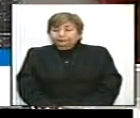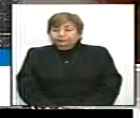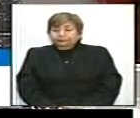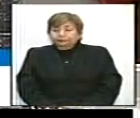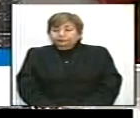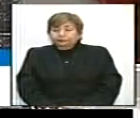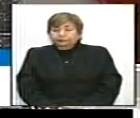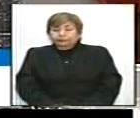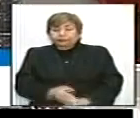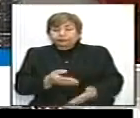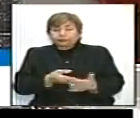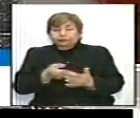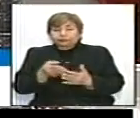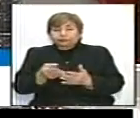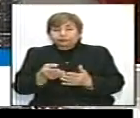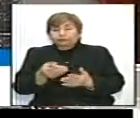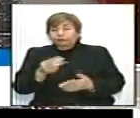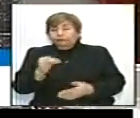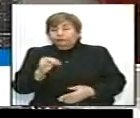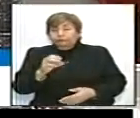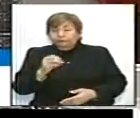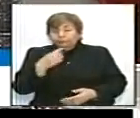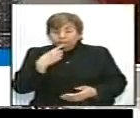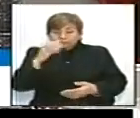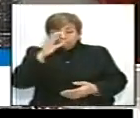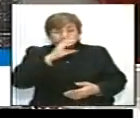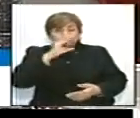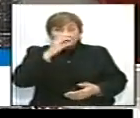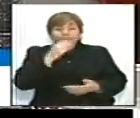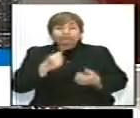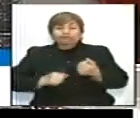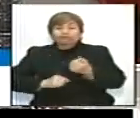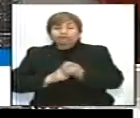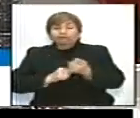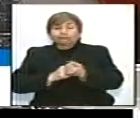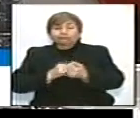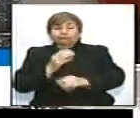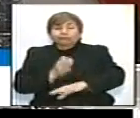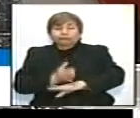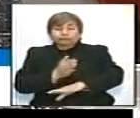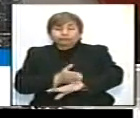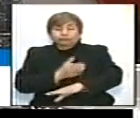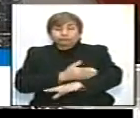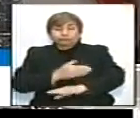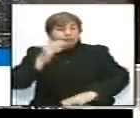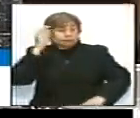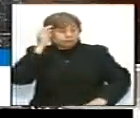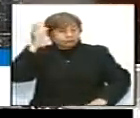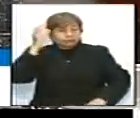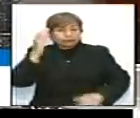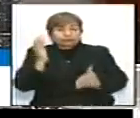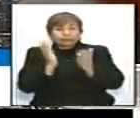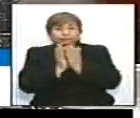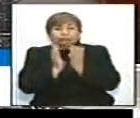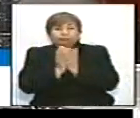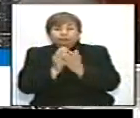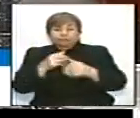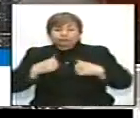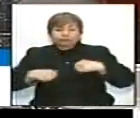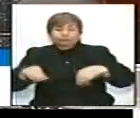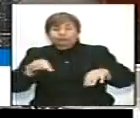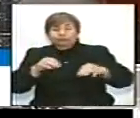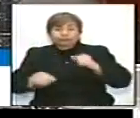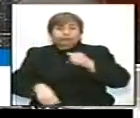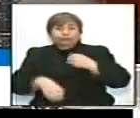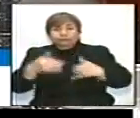El modelo de servicio educativo básicamente lo que busca es fortalecer y desarrollar el potencial académico, artístico y